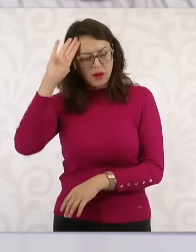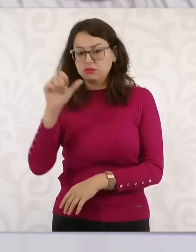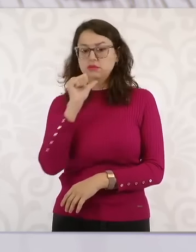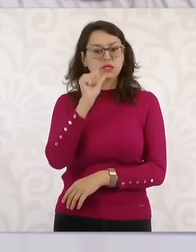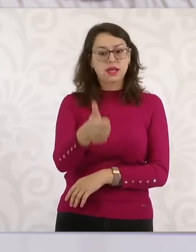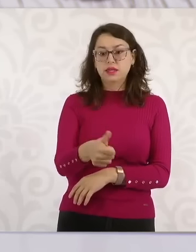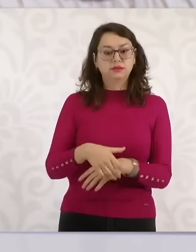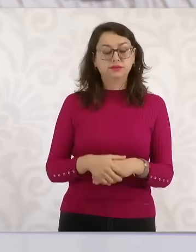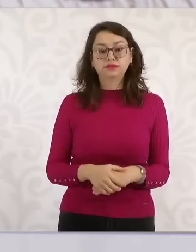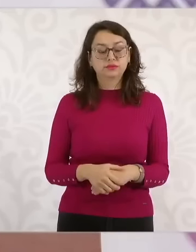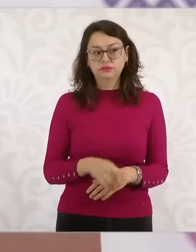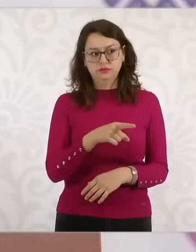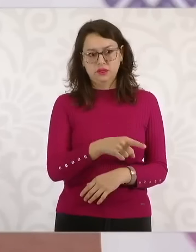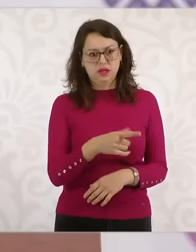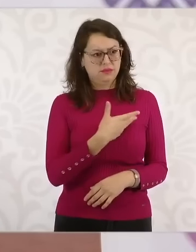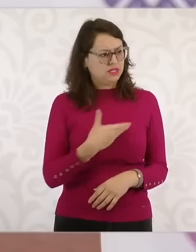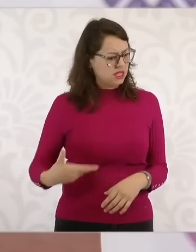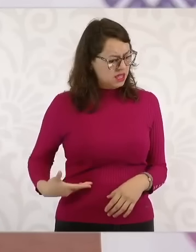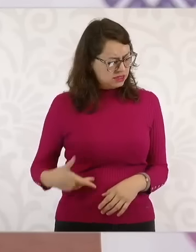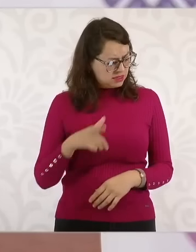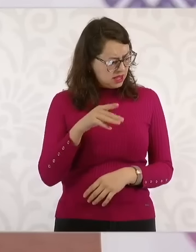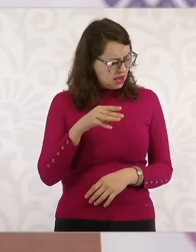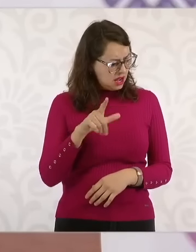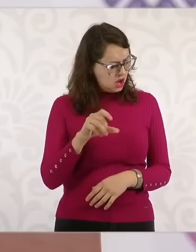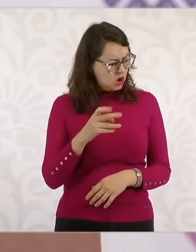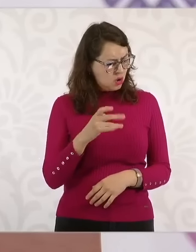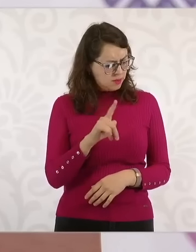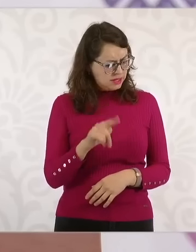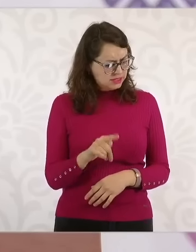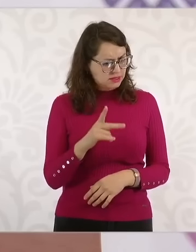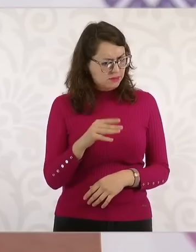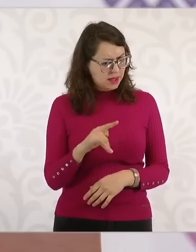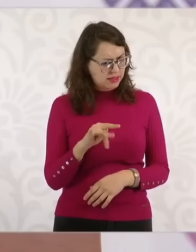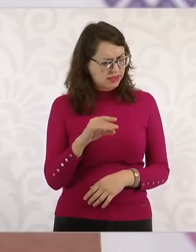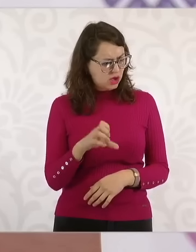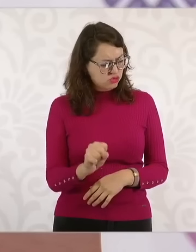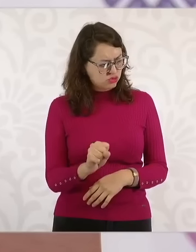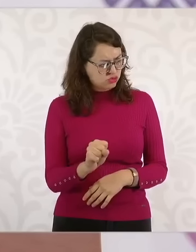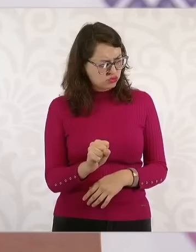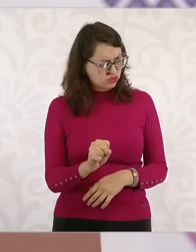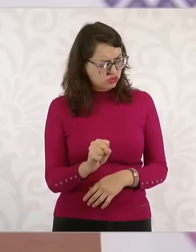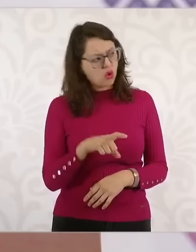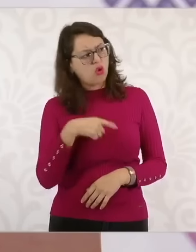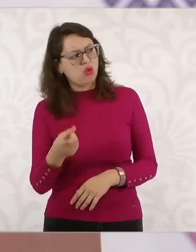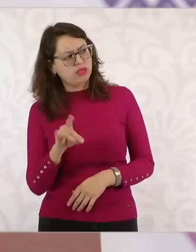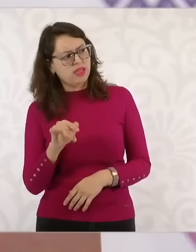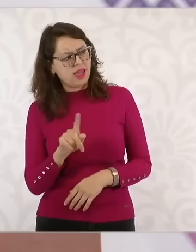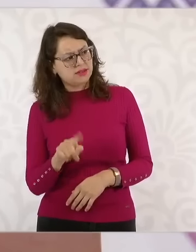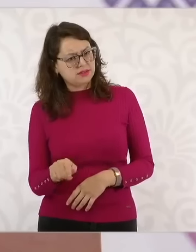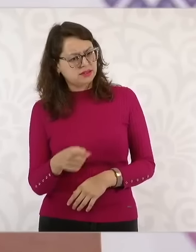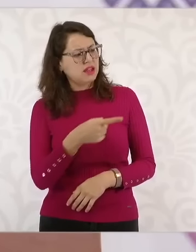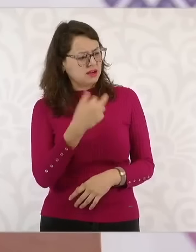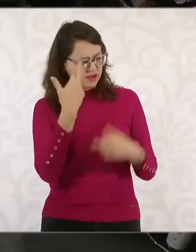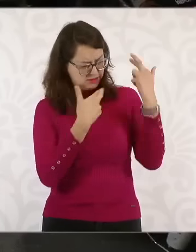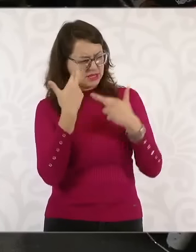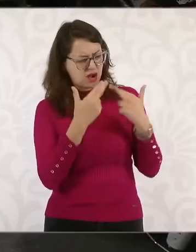López Mateos, ¿no? O ya era López Mateos, ¿no? O Díaz Ordaz. López Mateos, ¿no? A ver, chécale